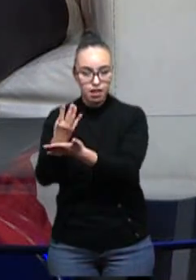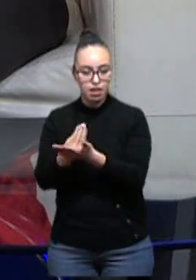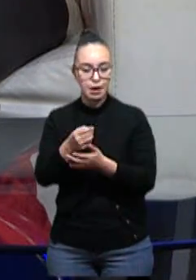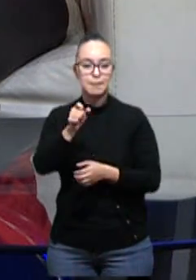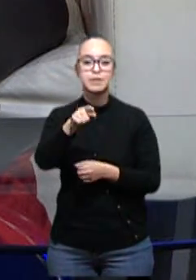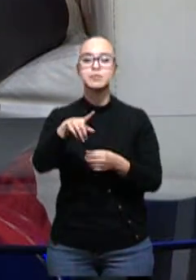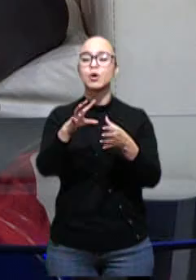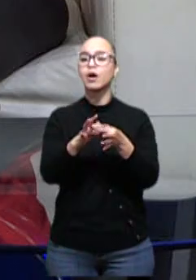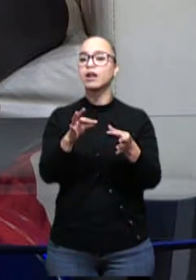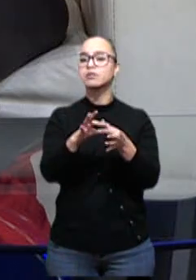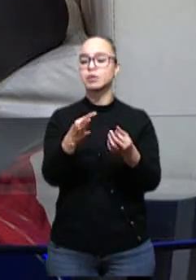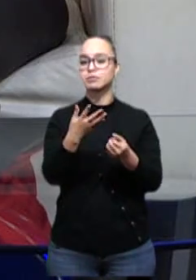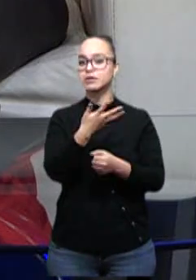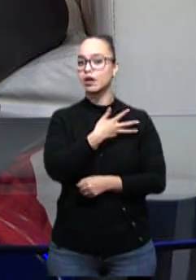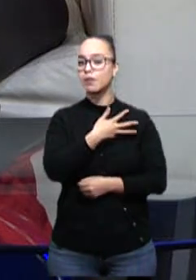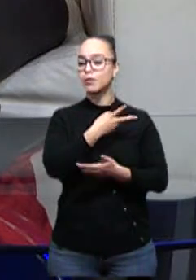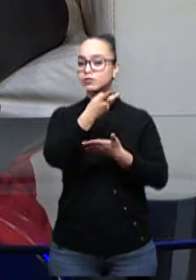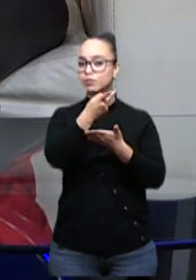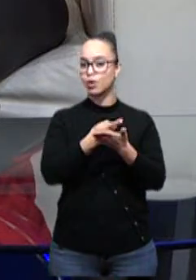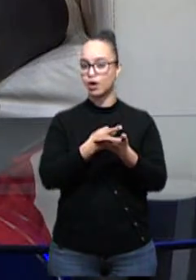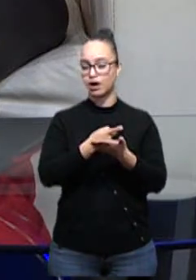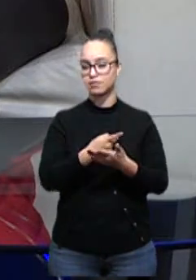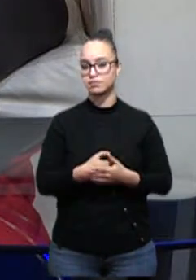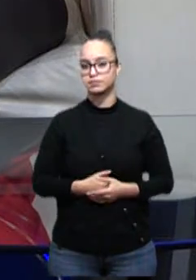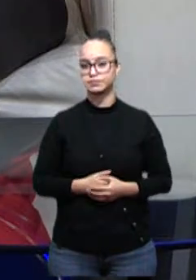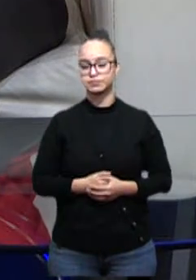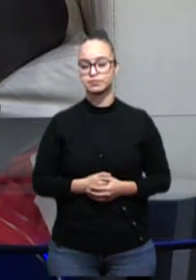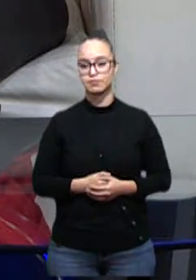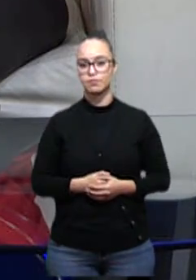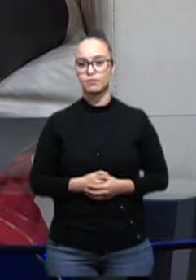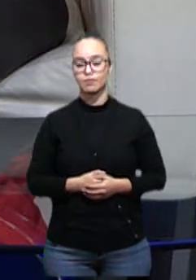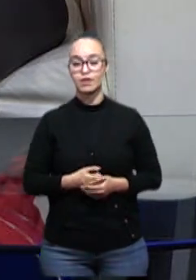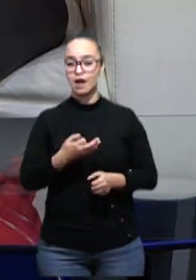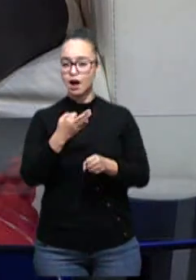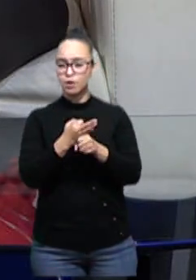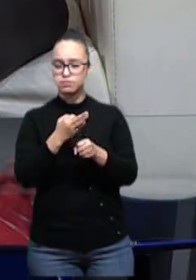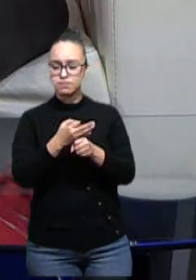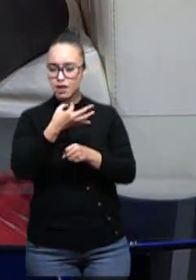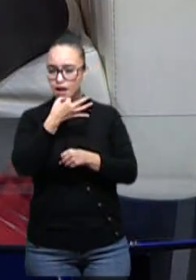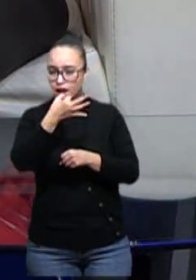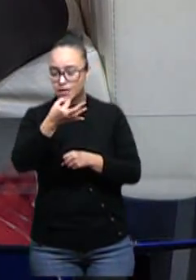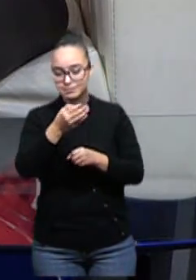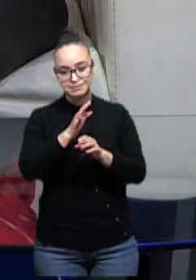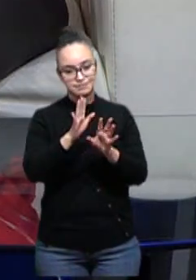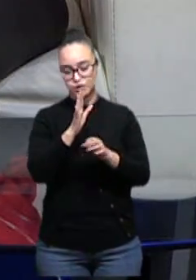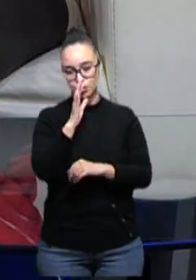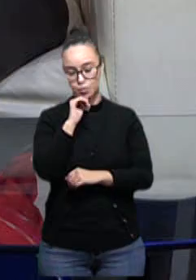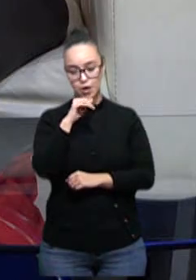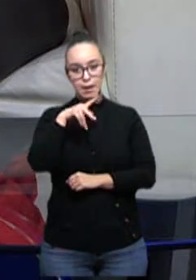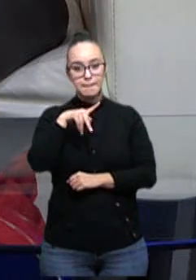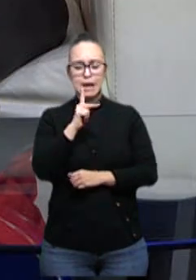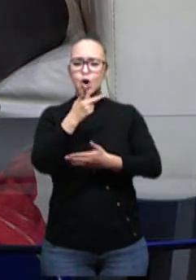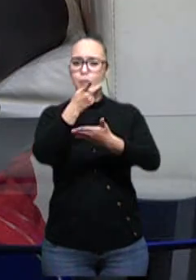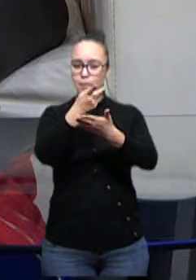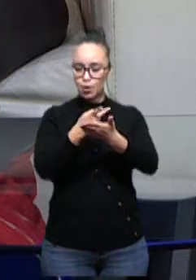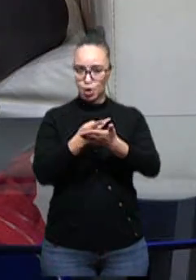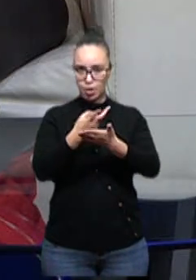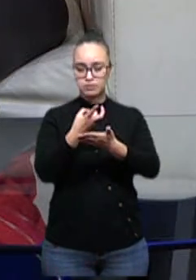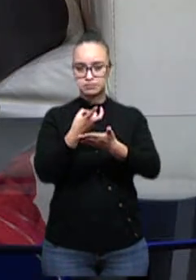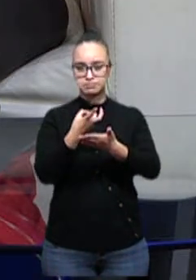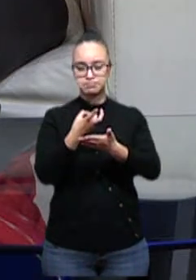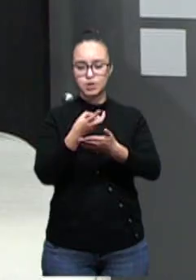comentas, hay un programa que, bueno, ahorita no se puede mencionar muy abiertamente, pero hay un programa que va